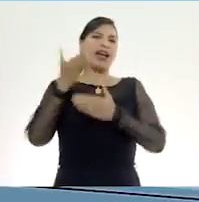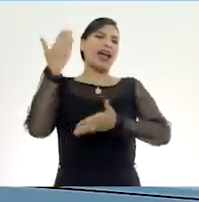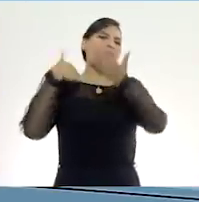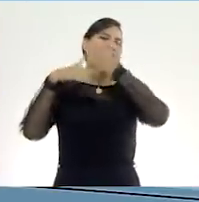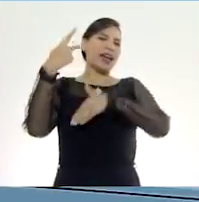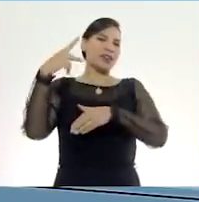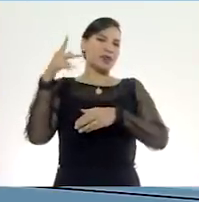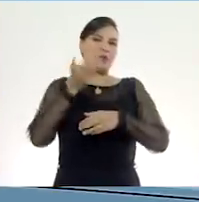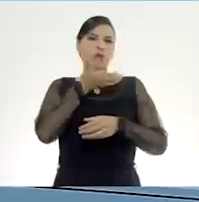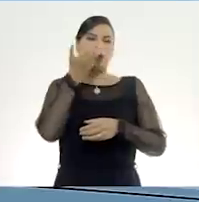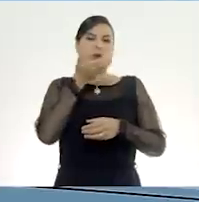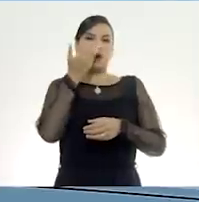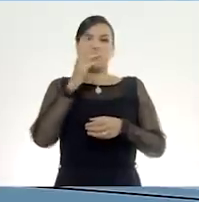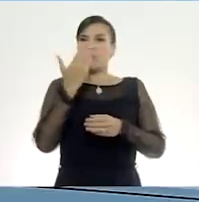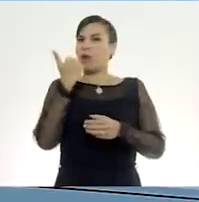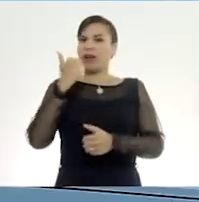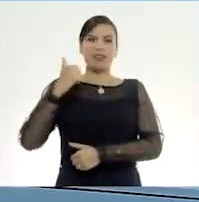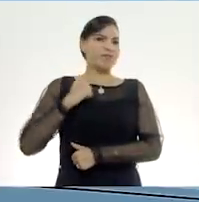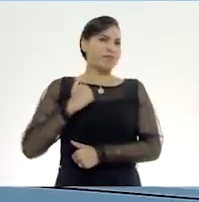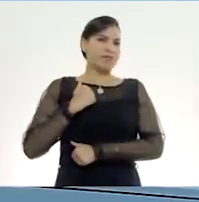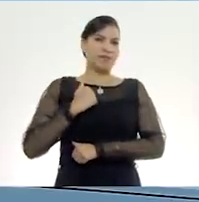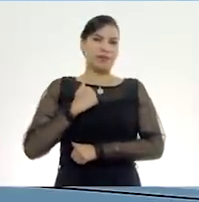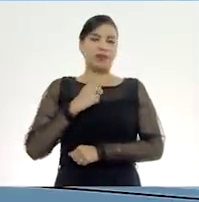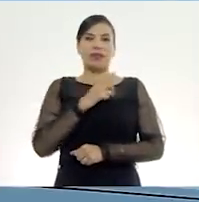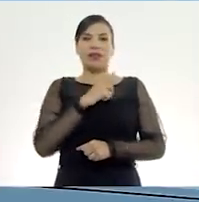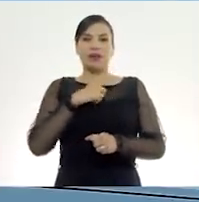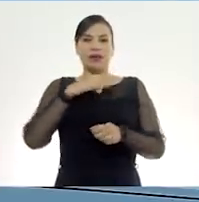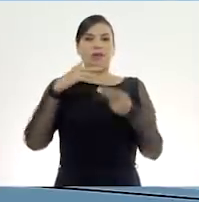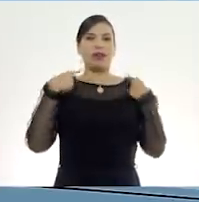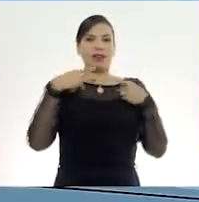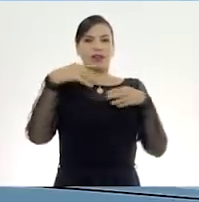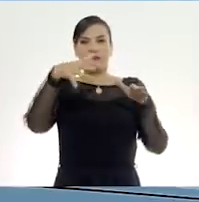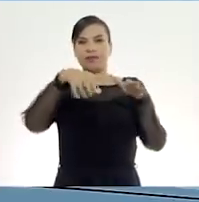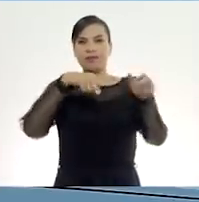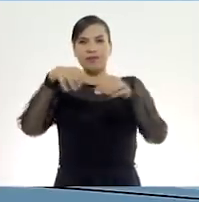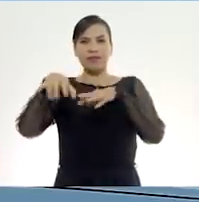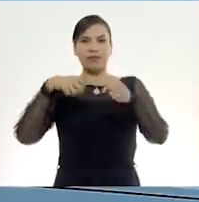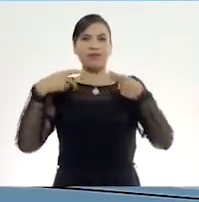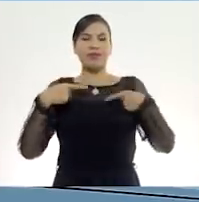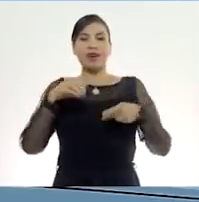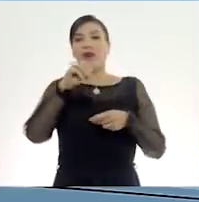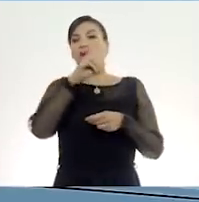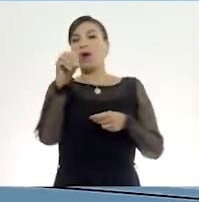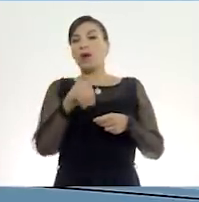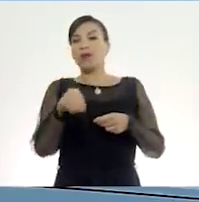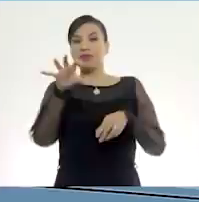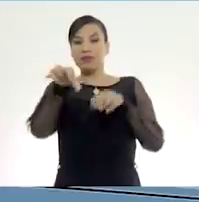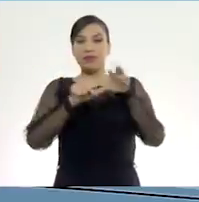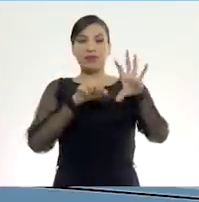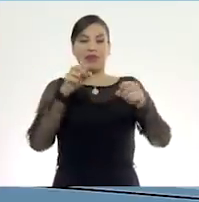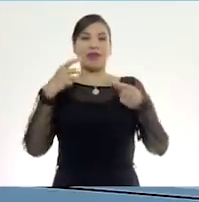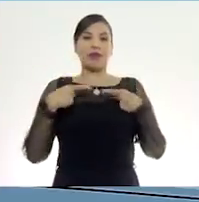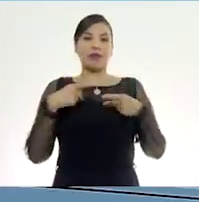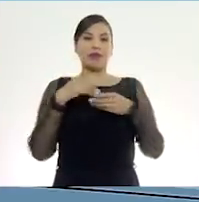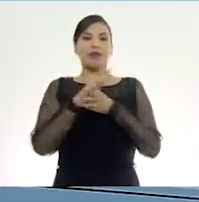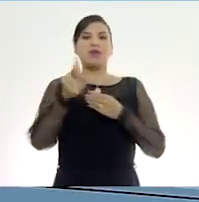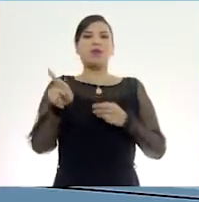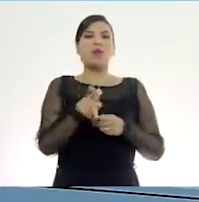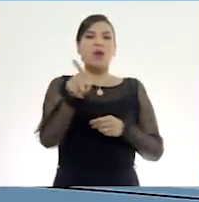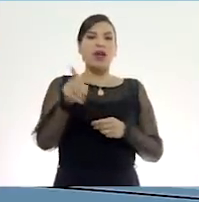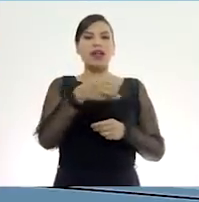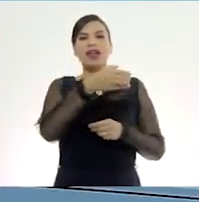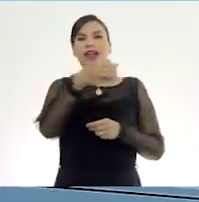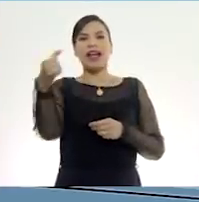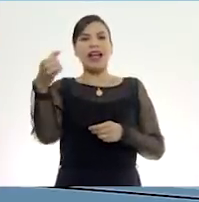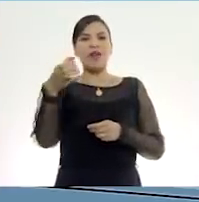entonces. No había un ejército como tal, había que ir reclutando, pero este reclutamiento era obligatorio. Iban por los pueblos, por el